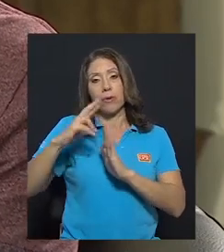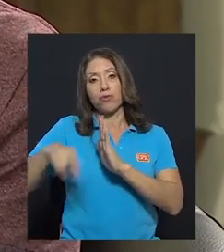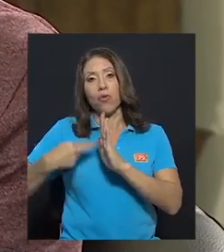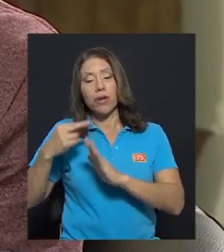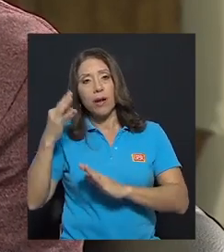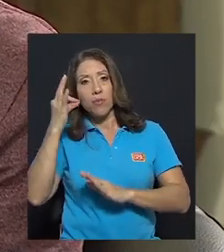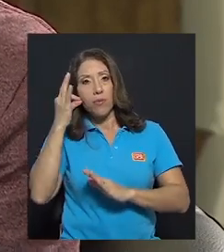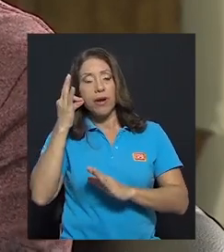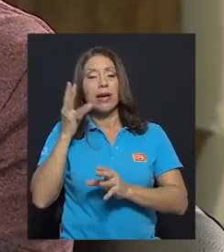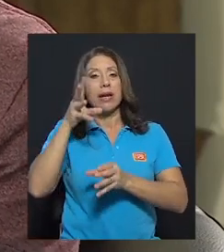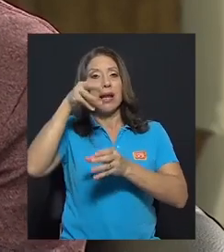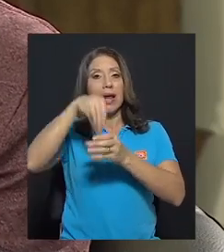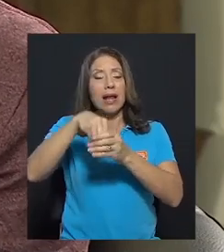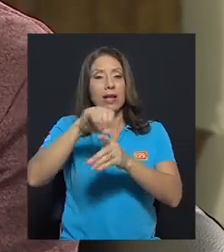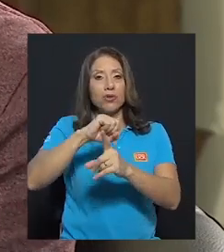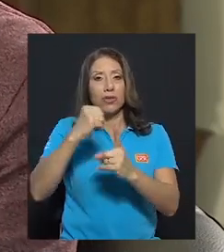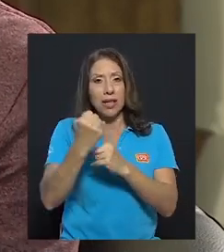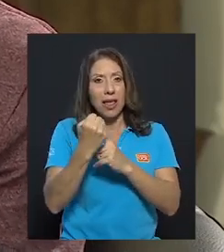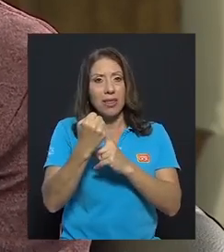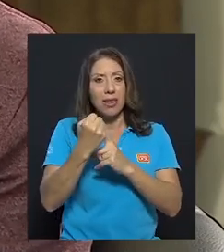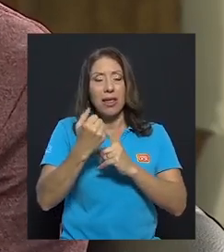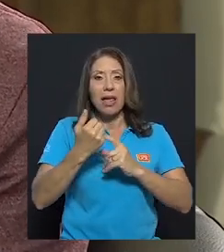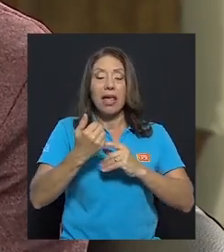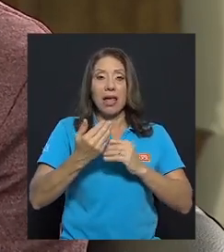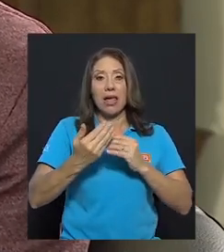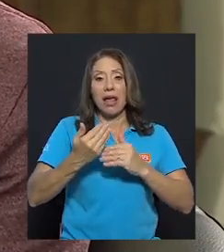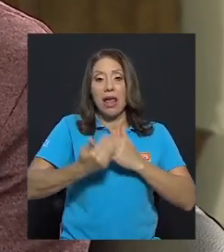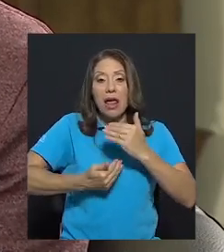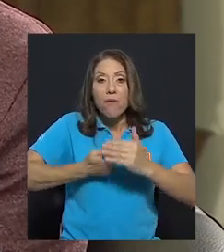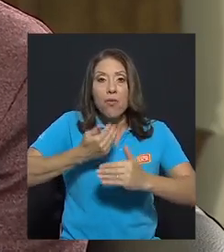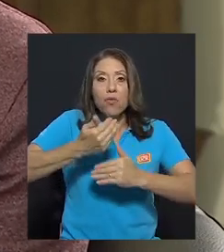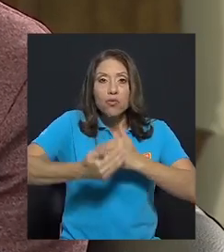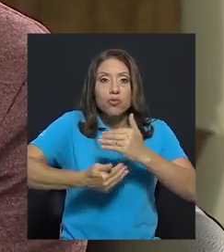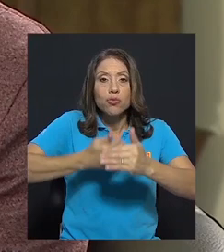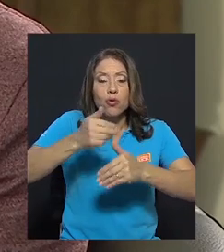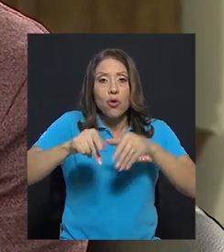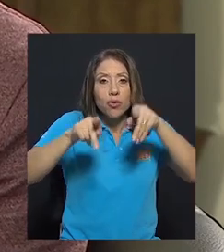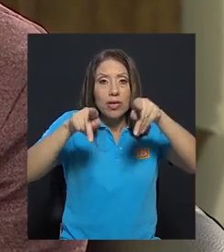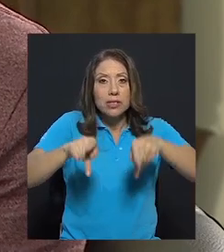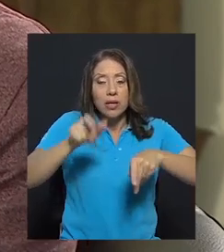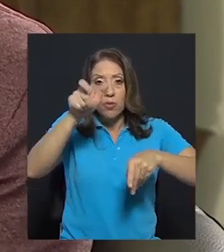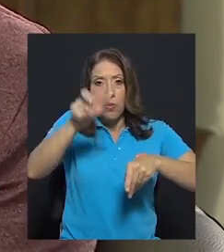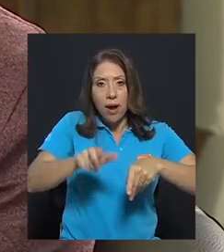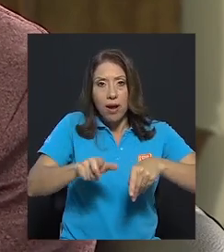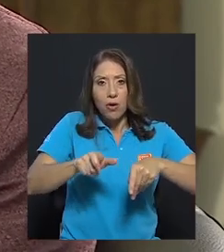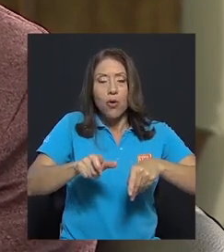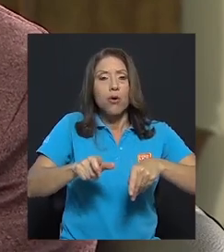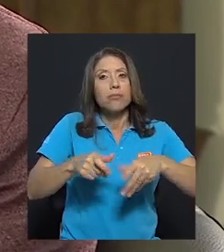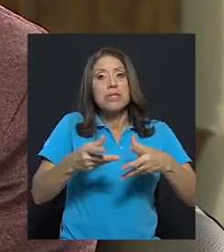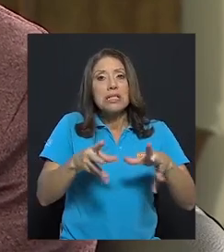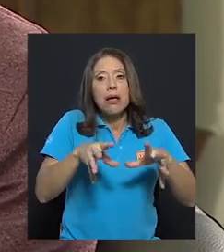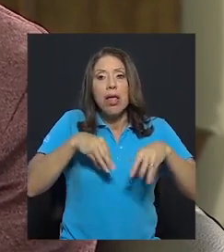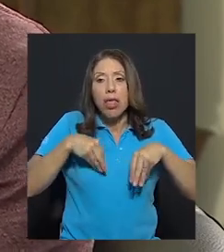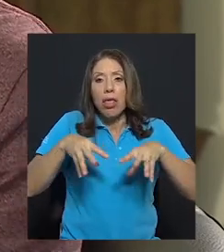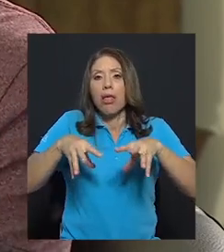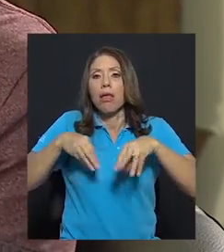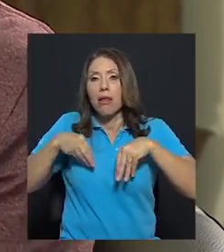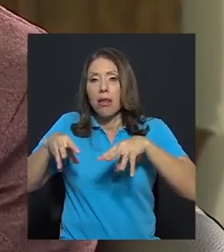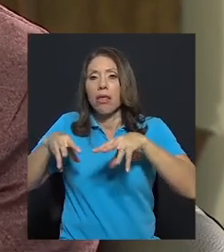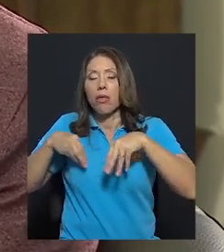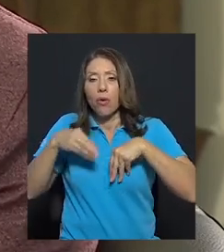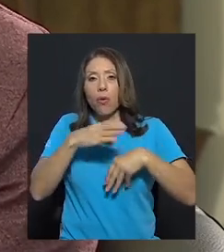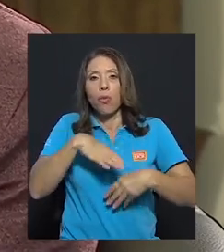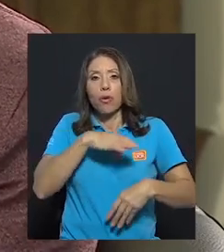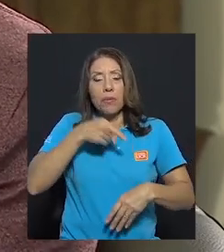mujer en la sociedad, en la evolución del humano, simplemente se han adquirido ciertos comportamientos violentos que ya